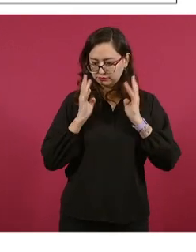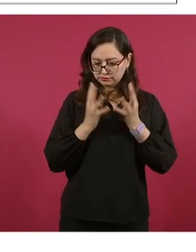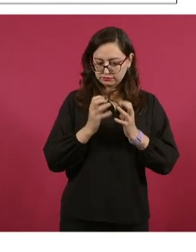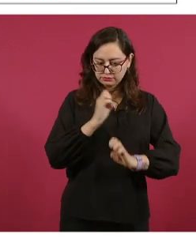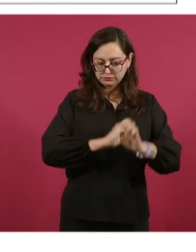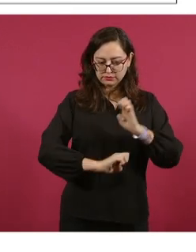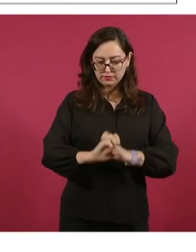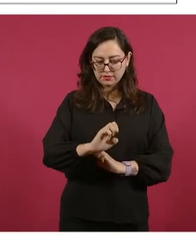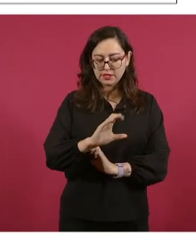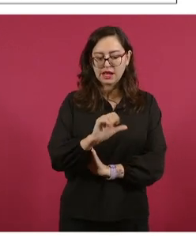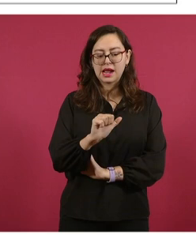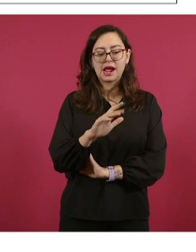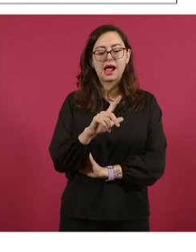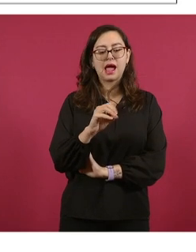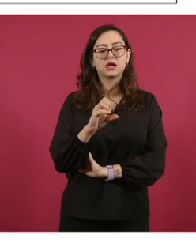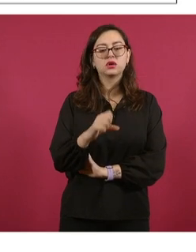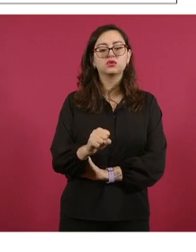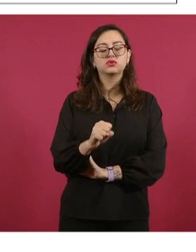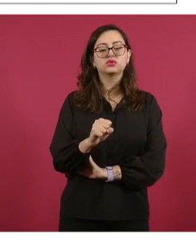Carlos Salazar.